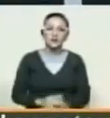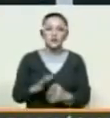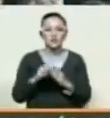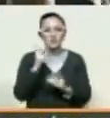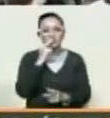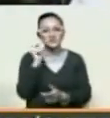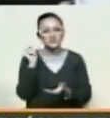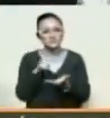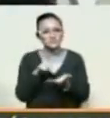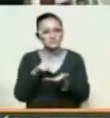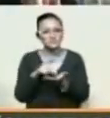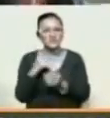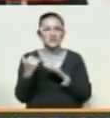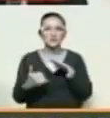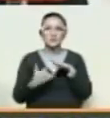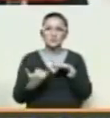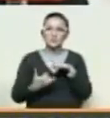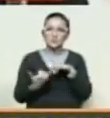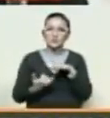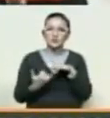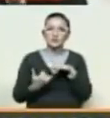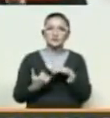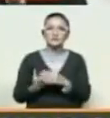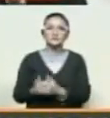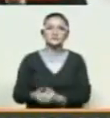visitas institucionales, las visitas